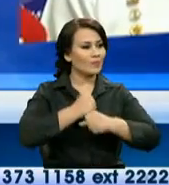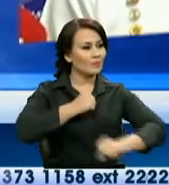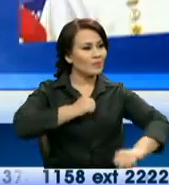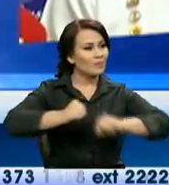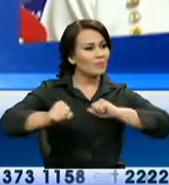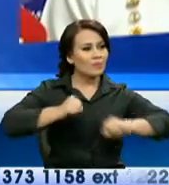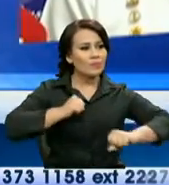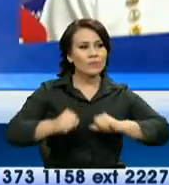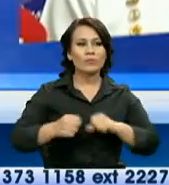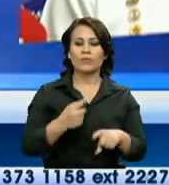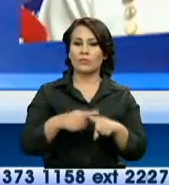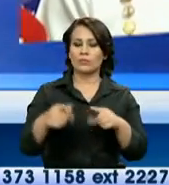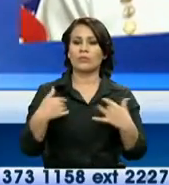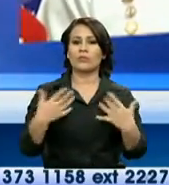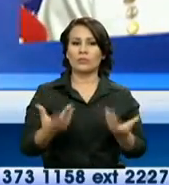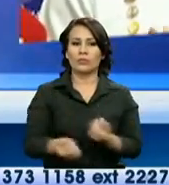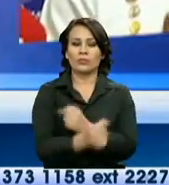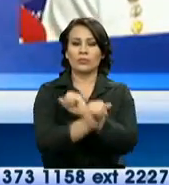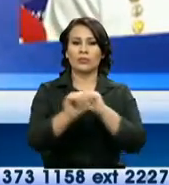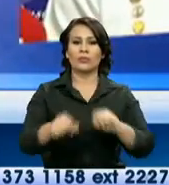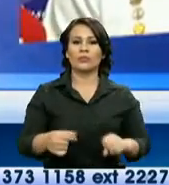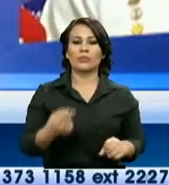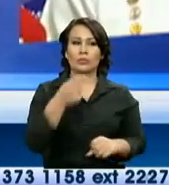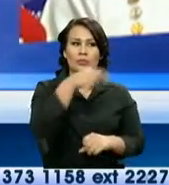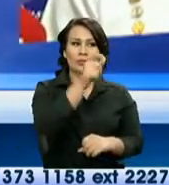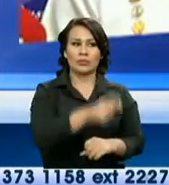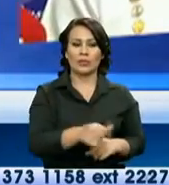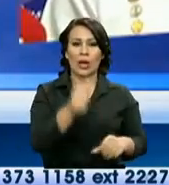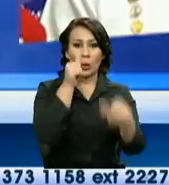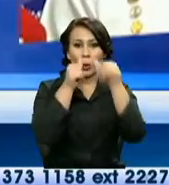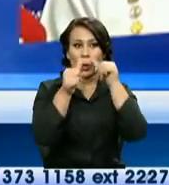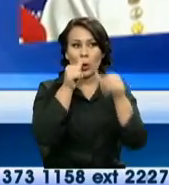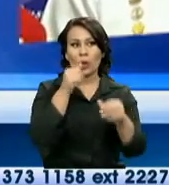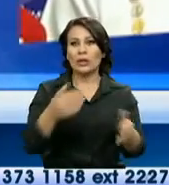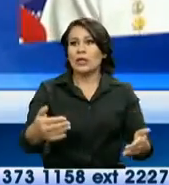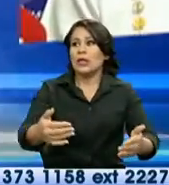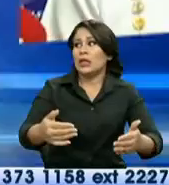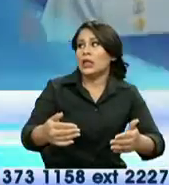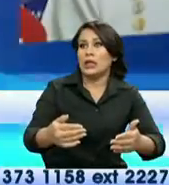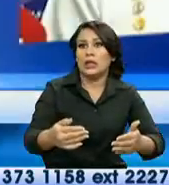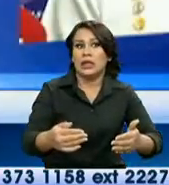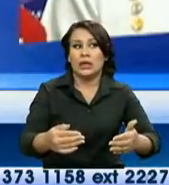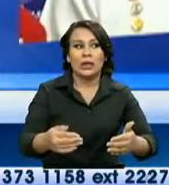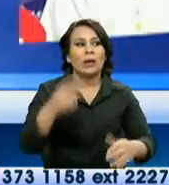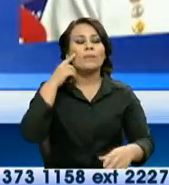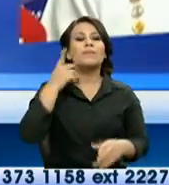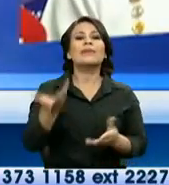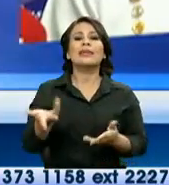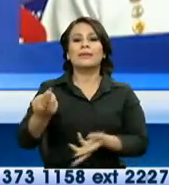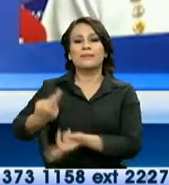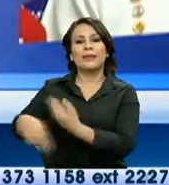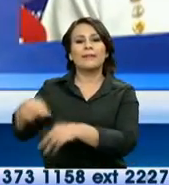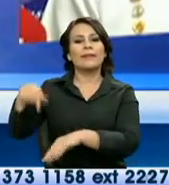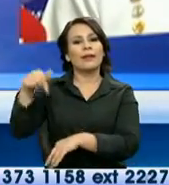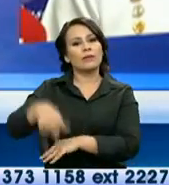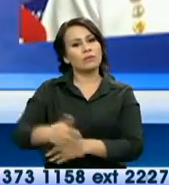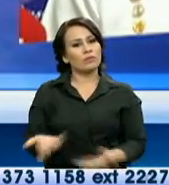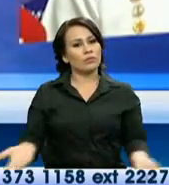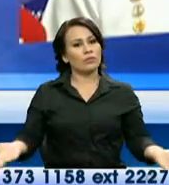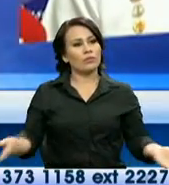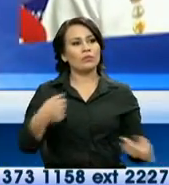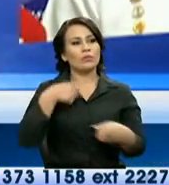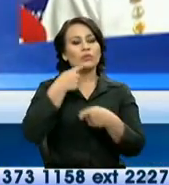de ese artefacto para tratar de salvar las evidencias, la droga y el artefacto en sí, para tratar de traerlo al continente y seguir